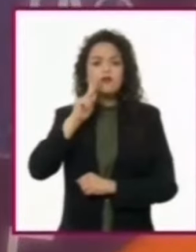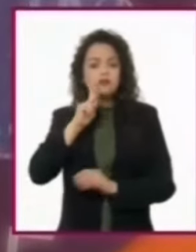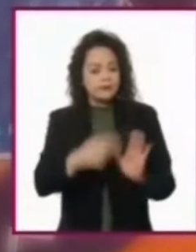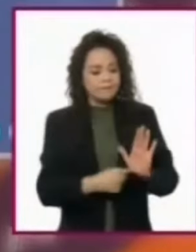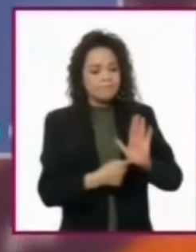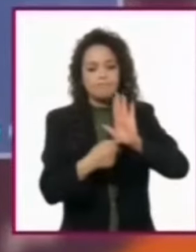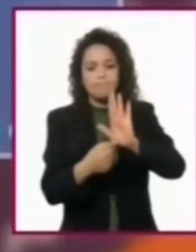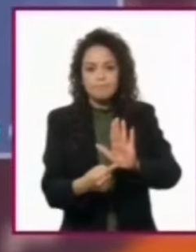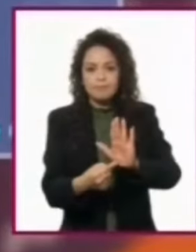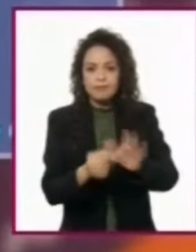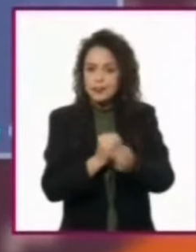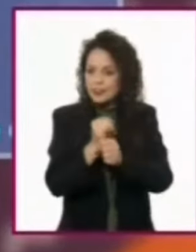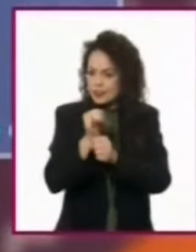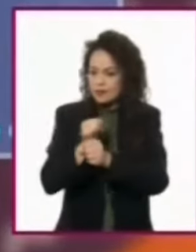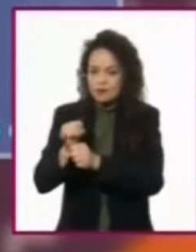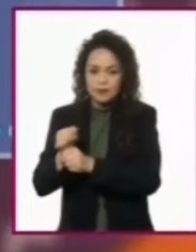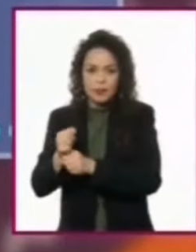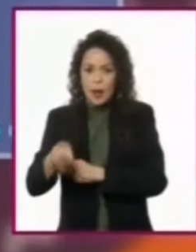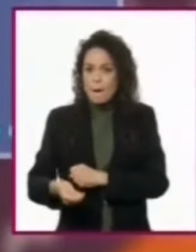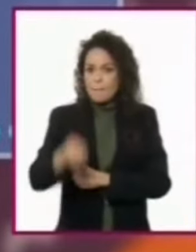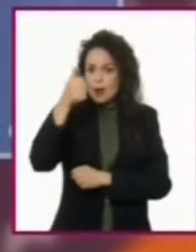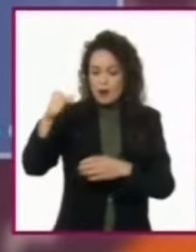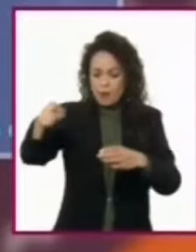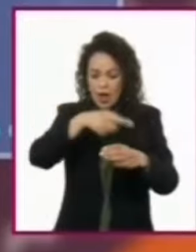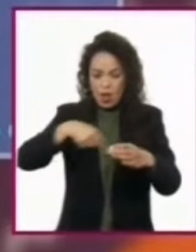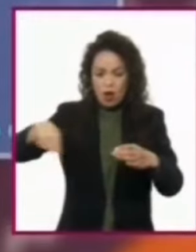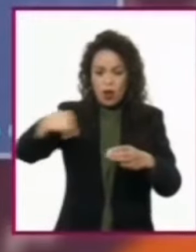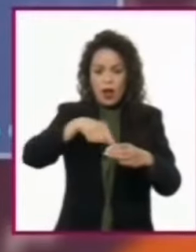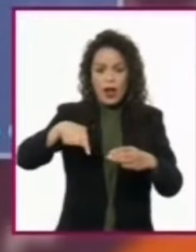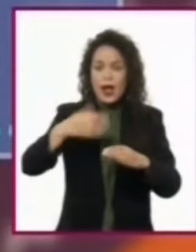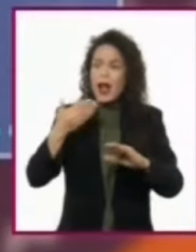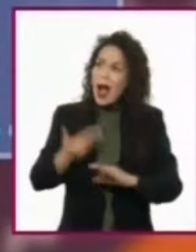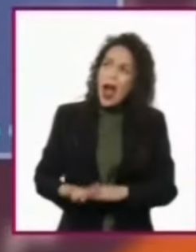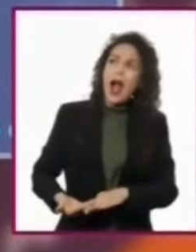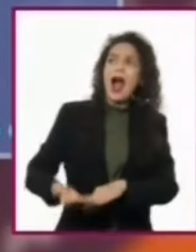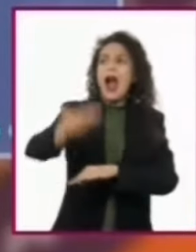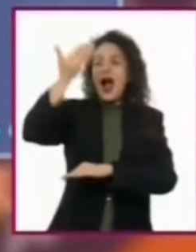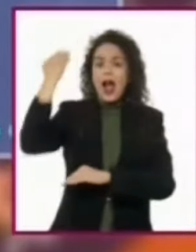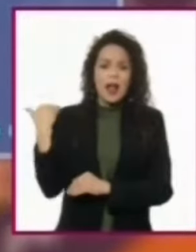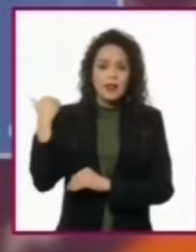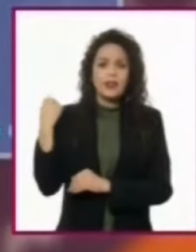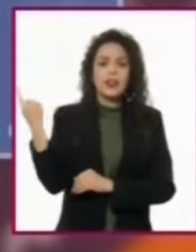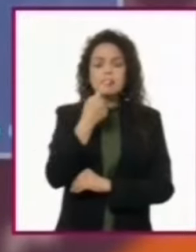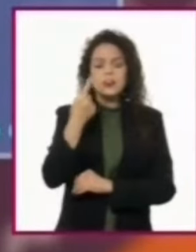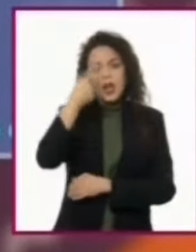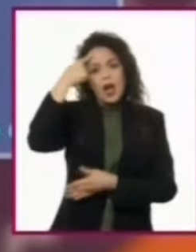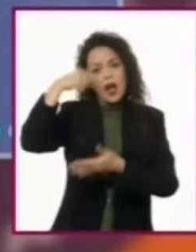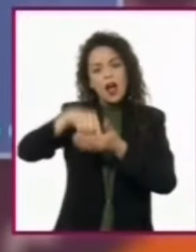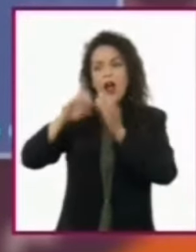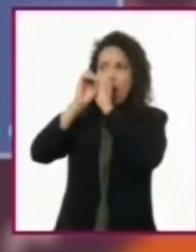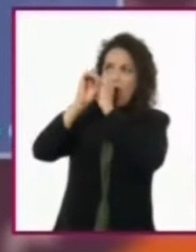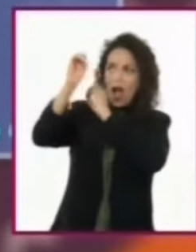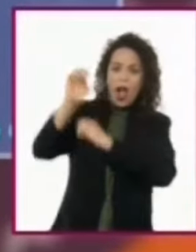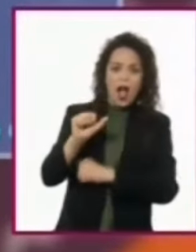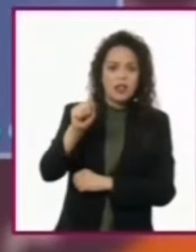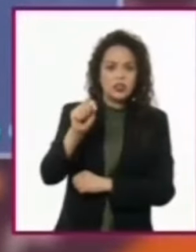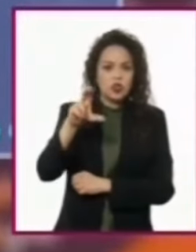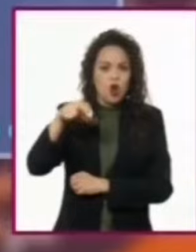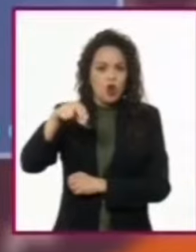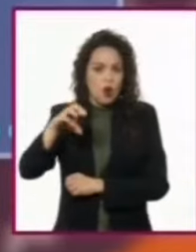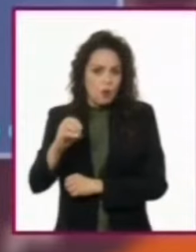de que las primeras galaxias se formaron mucho más temprano de lo que los astrónomos creían, tan solo